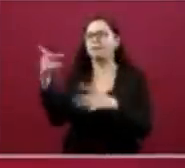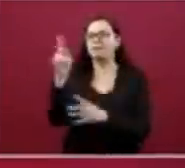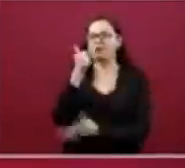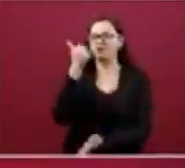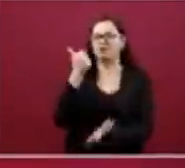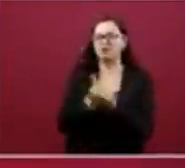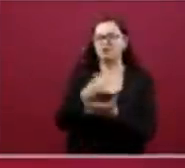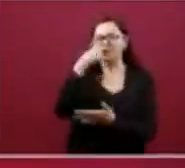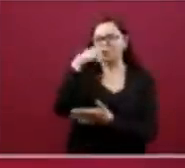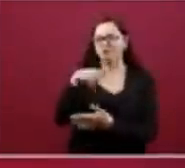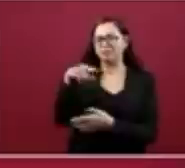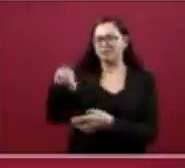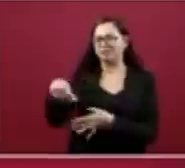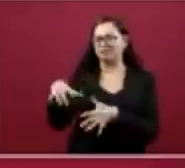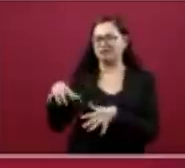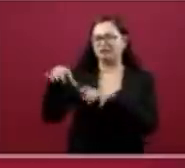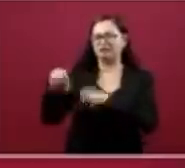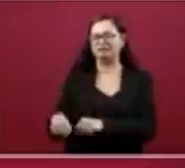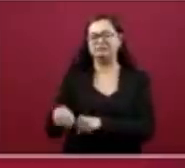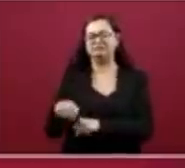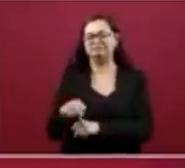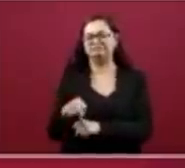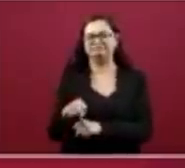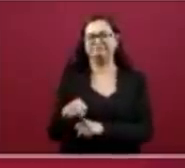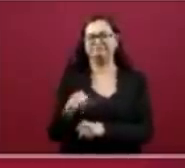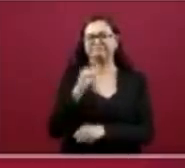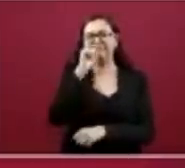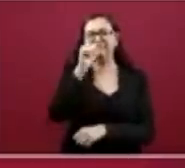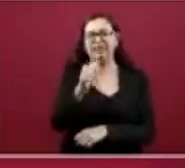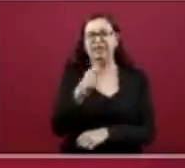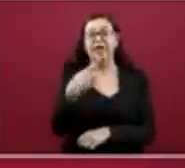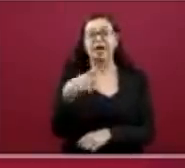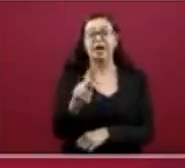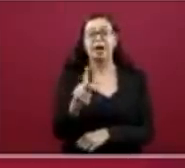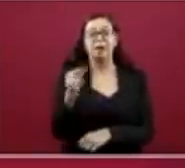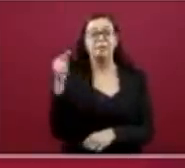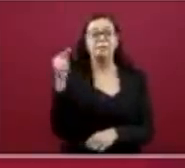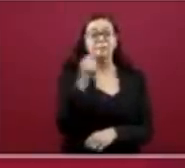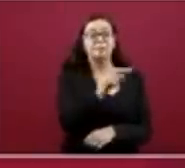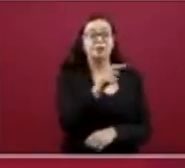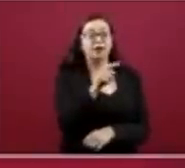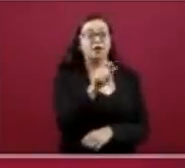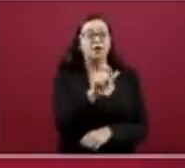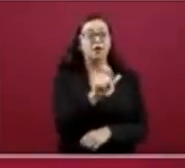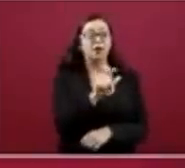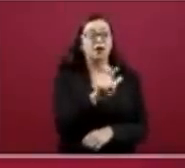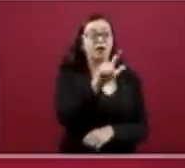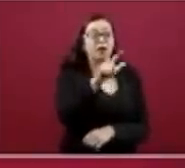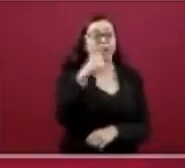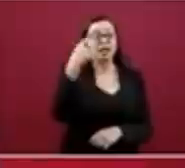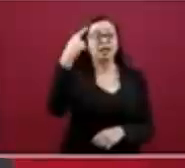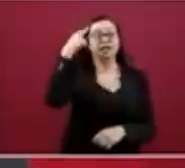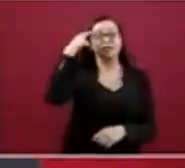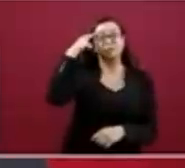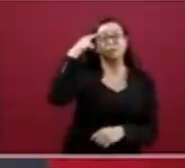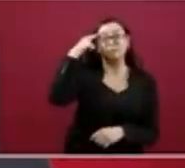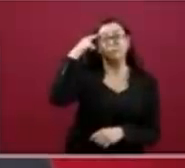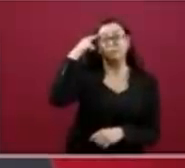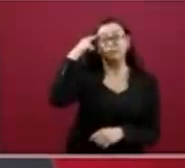la batalla del Cerro de las Cruces, pero pensó de que tomar la Ciudad de México iba a